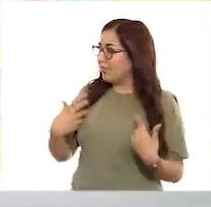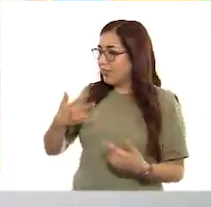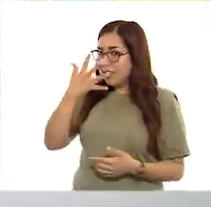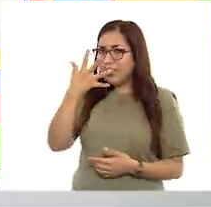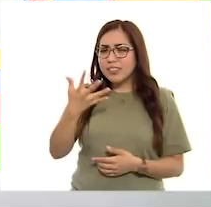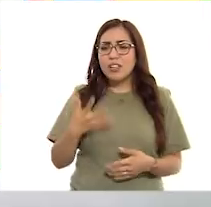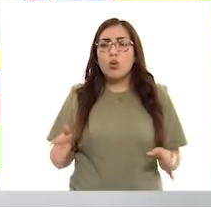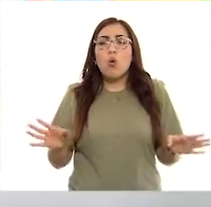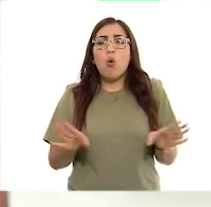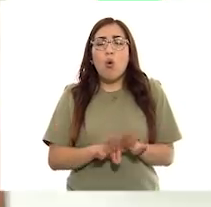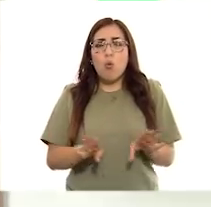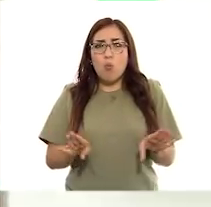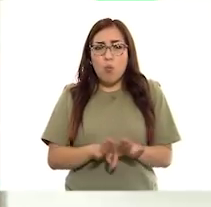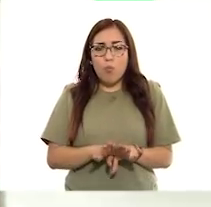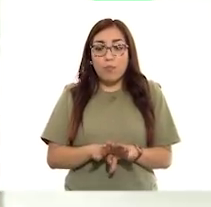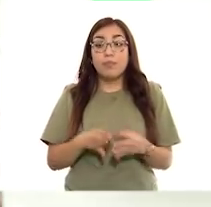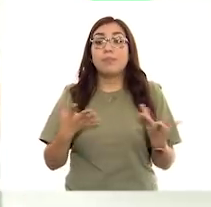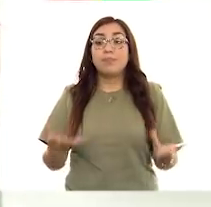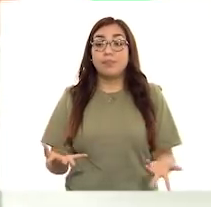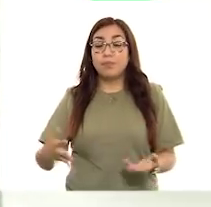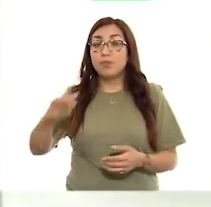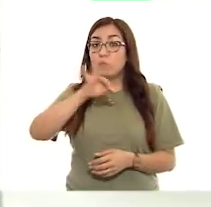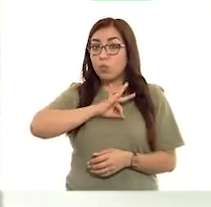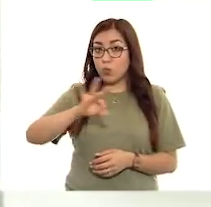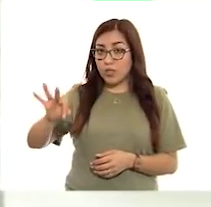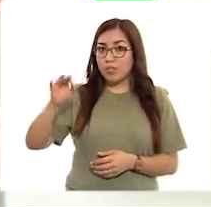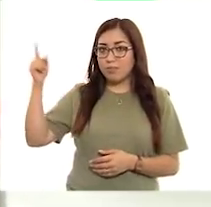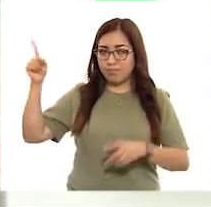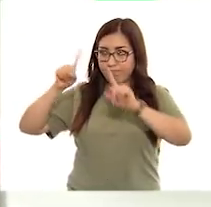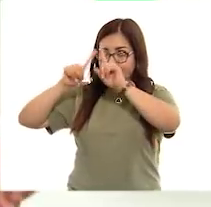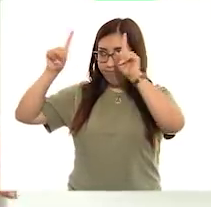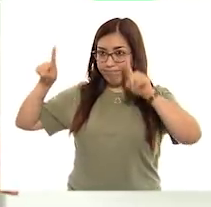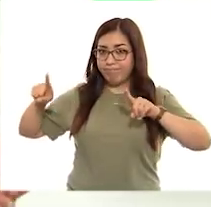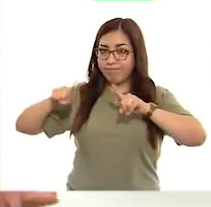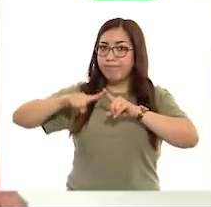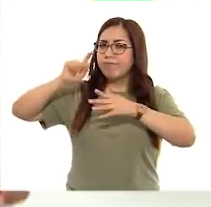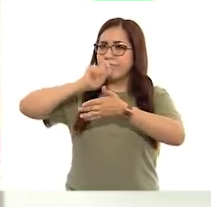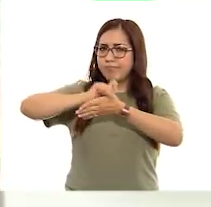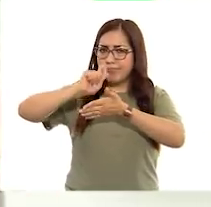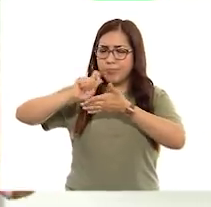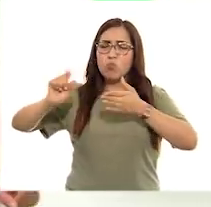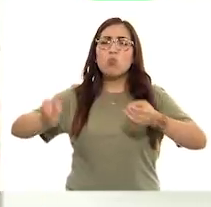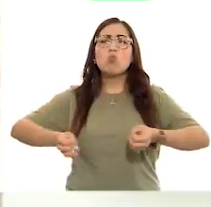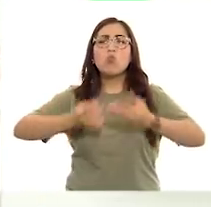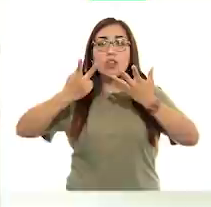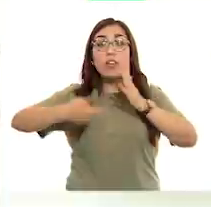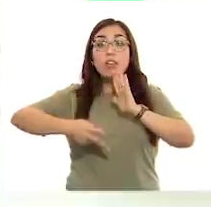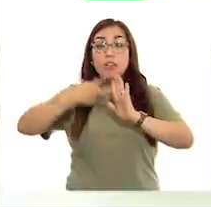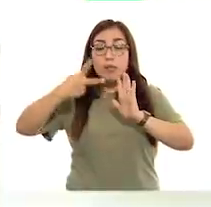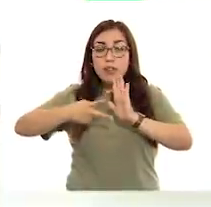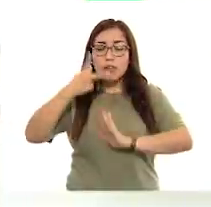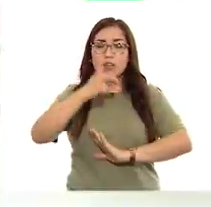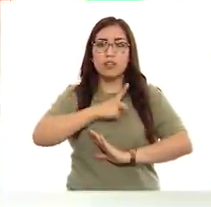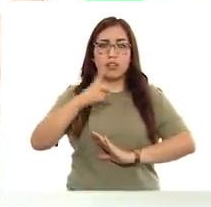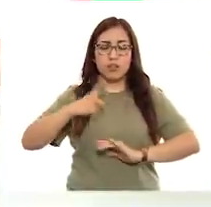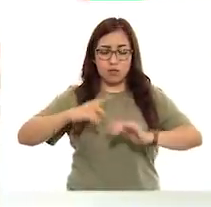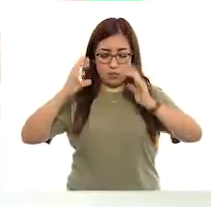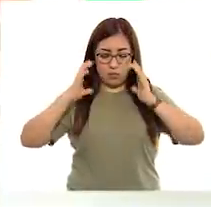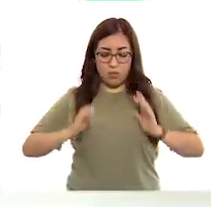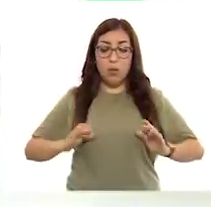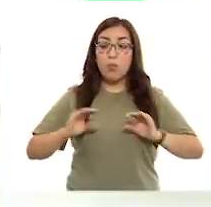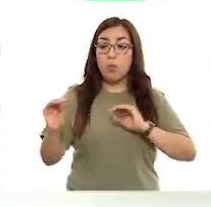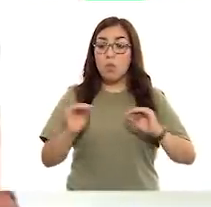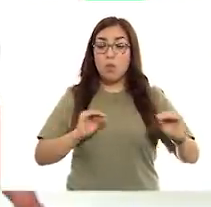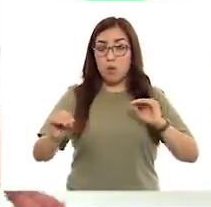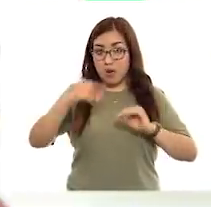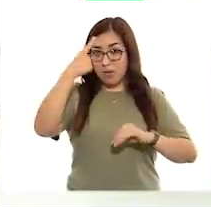¿Cómo sería? Dime. Podemos registrar en el pizarrón el número de veces que vamos a mover cada parte del cuerpo. Así